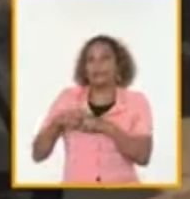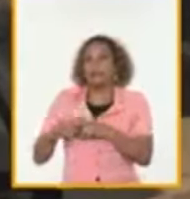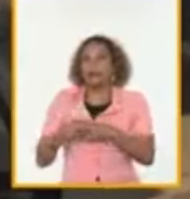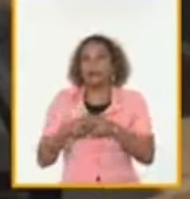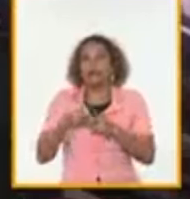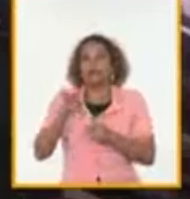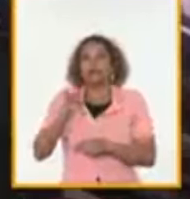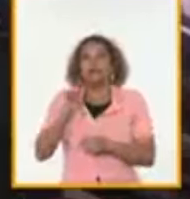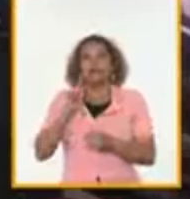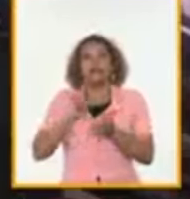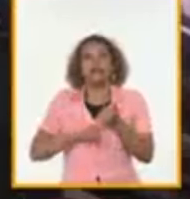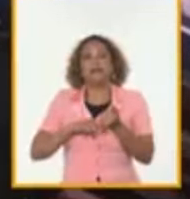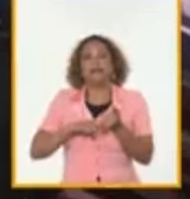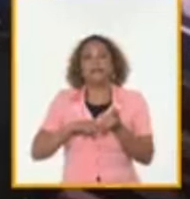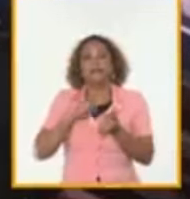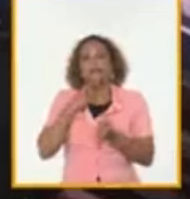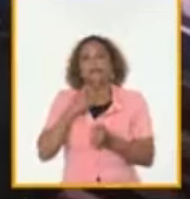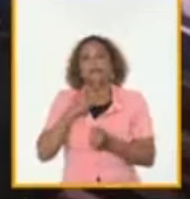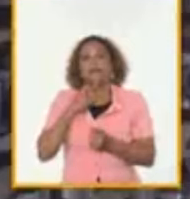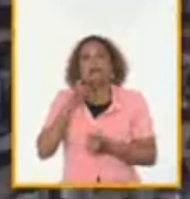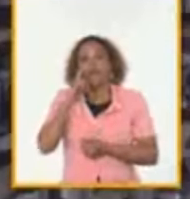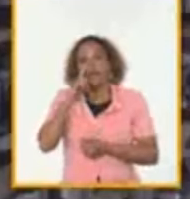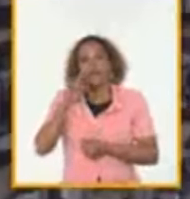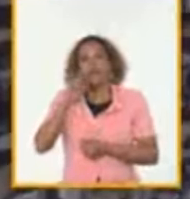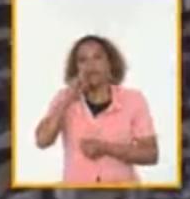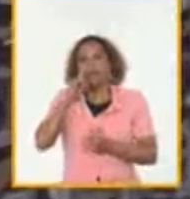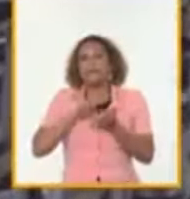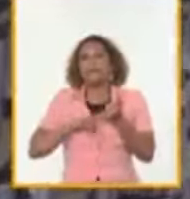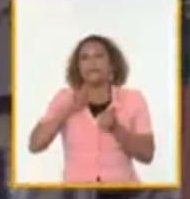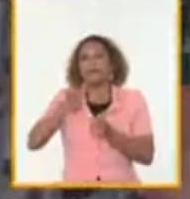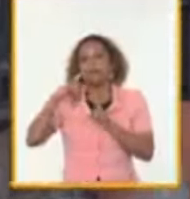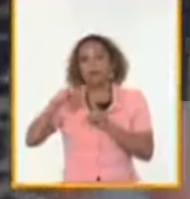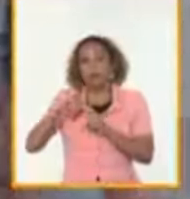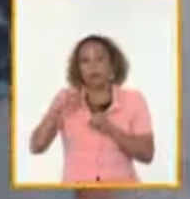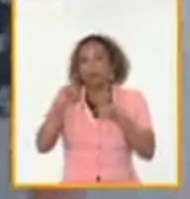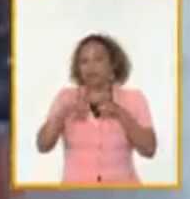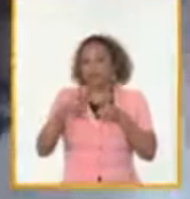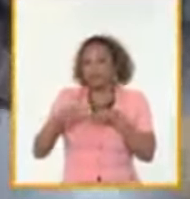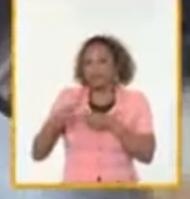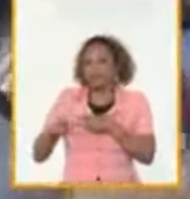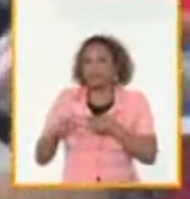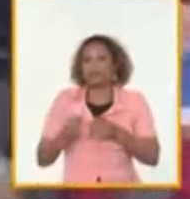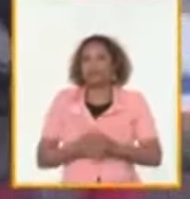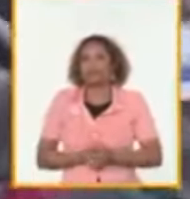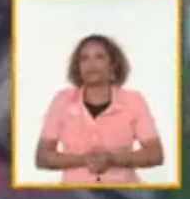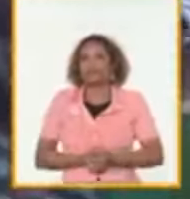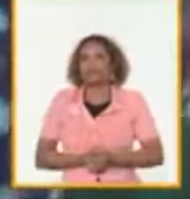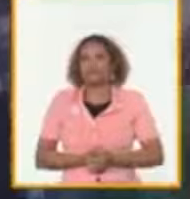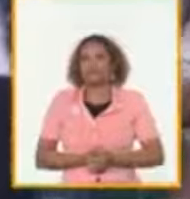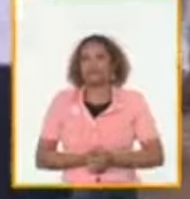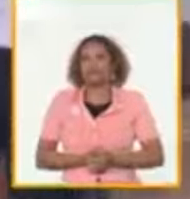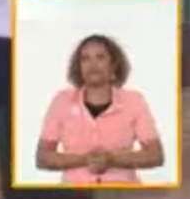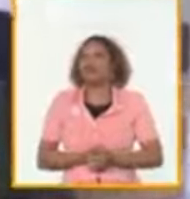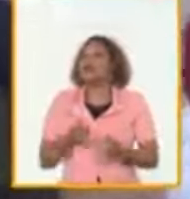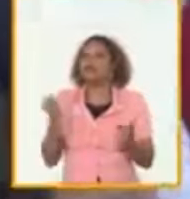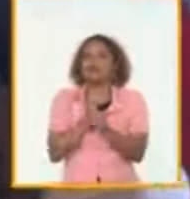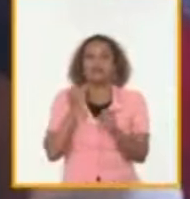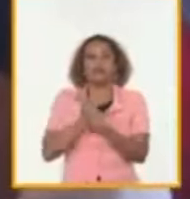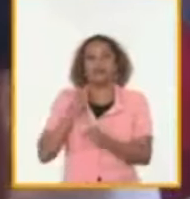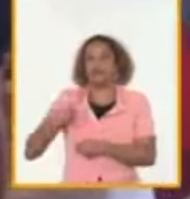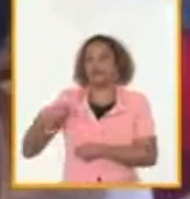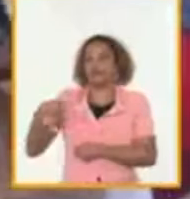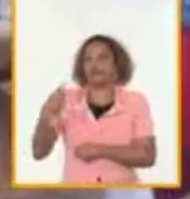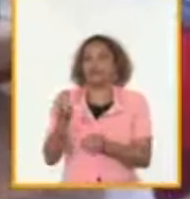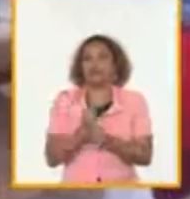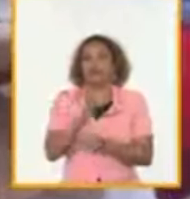como materia prima que son grandes empresas también que nos acompañan como les decía en el quehacer diario de los de